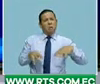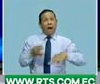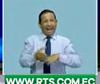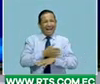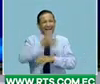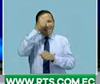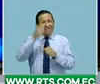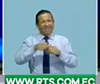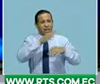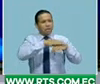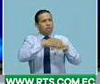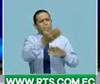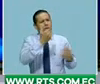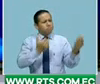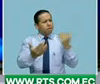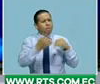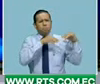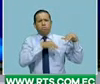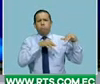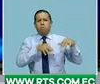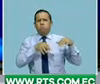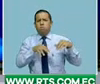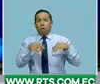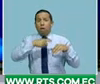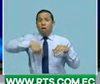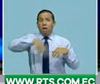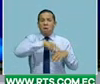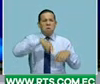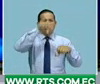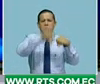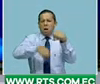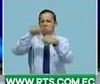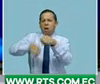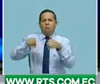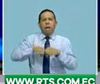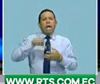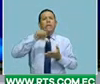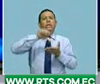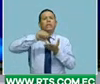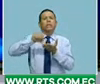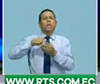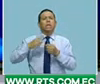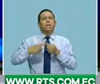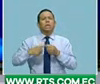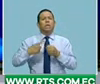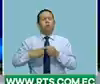Hay daños en las fachadas patrimoniales que se estiman en al menos $15,000.